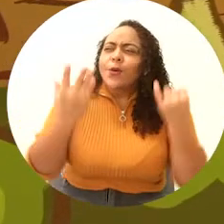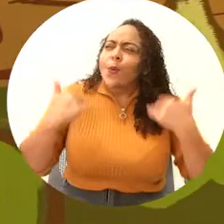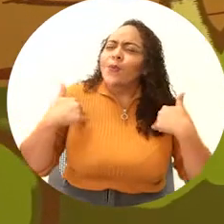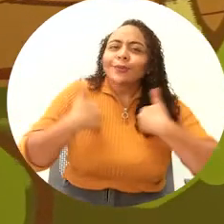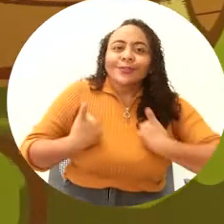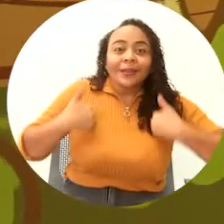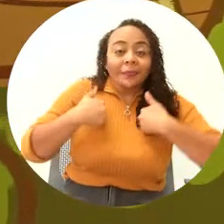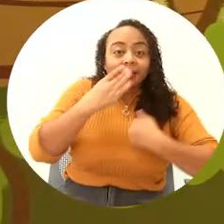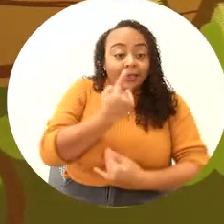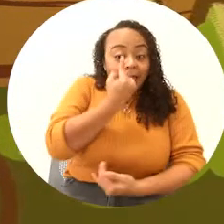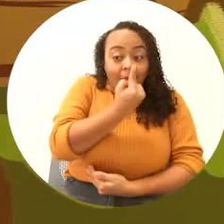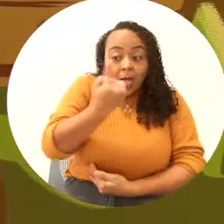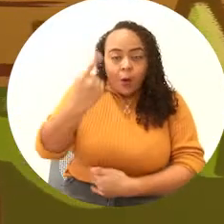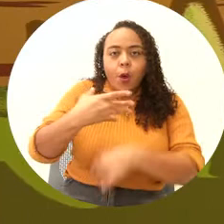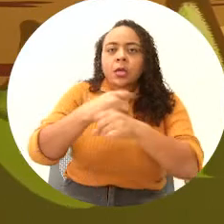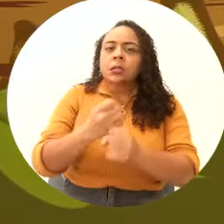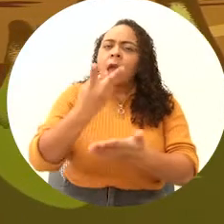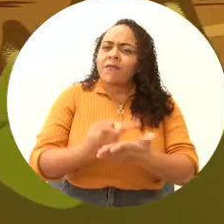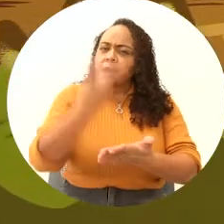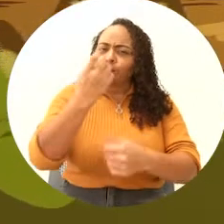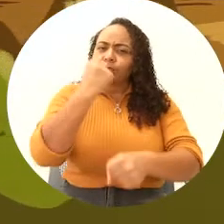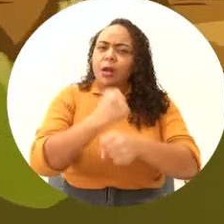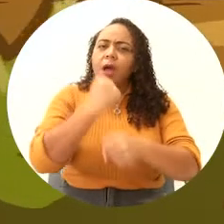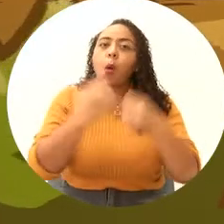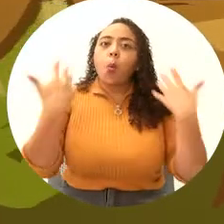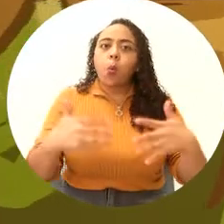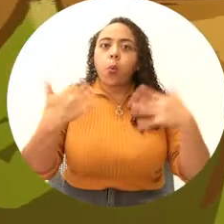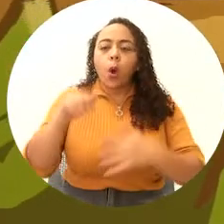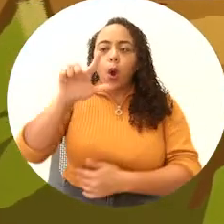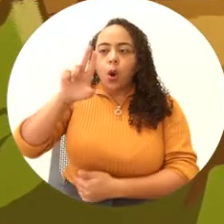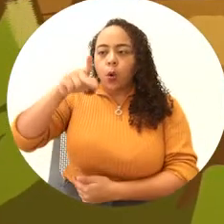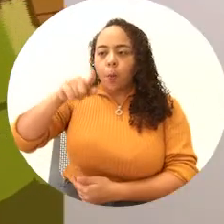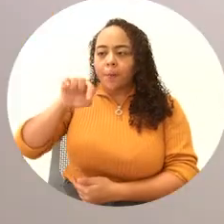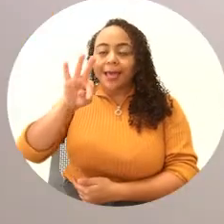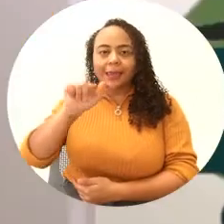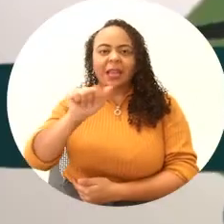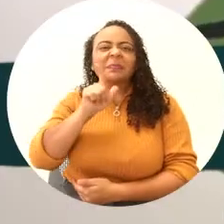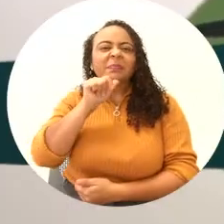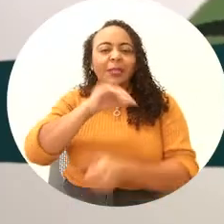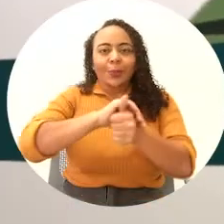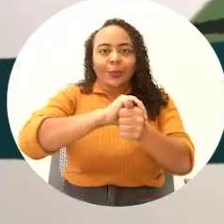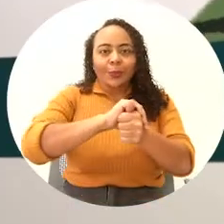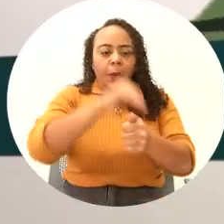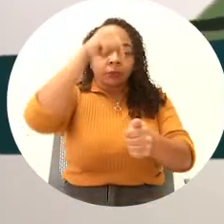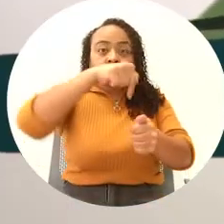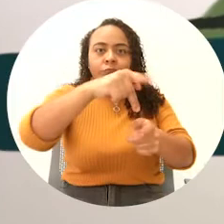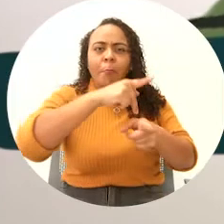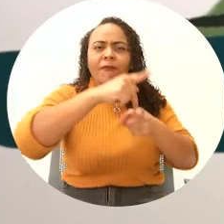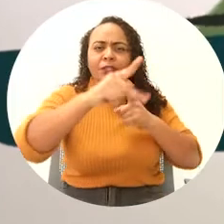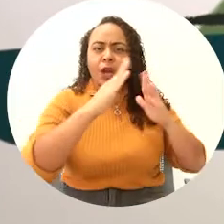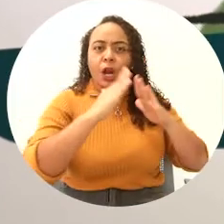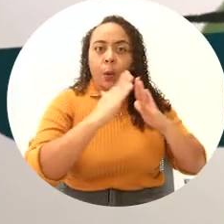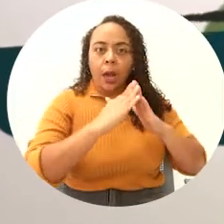de animales y cada uno realizaba valiosos trabajos. Lupita, la tortuga, era profesional